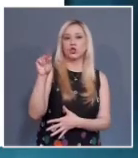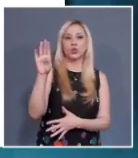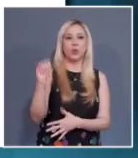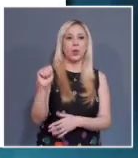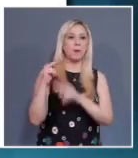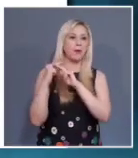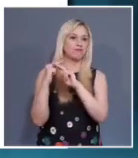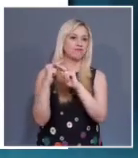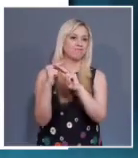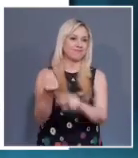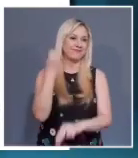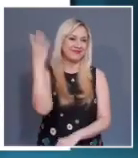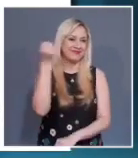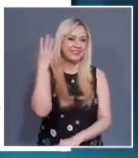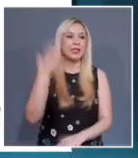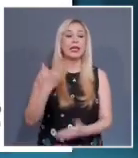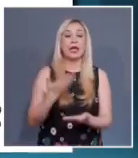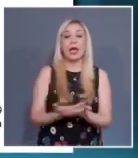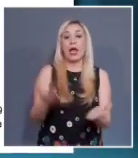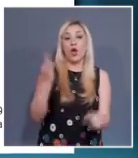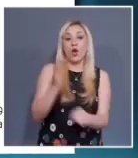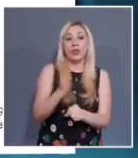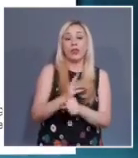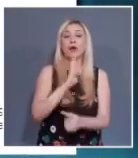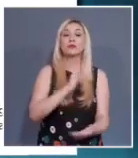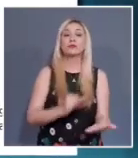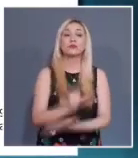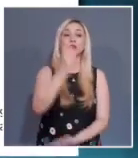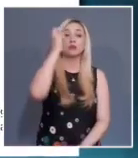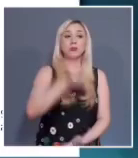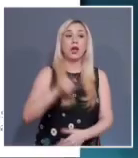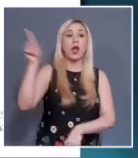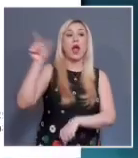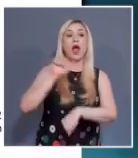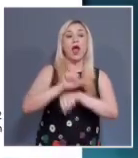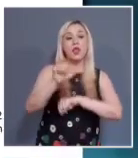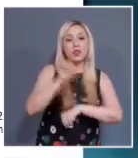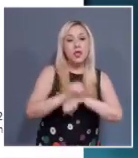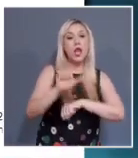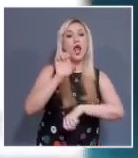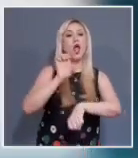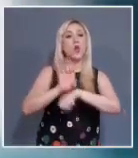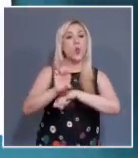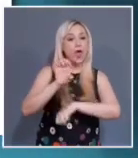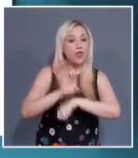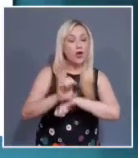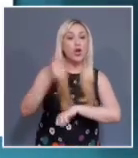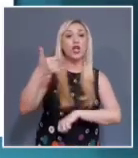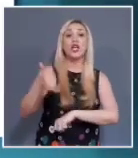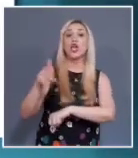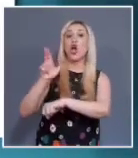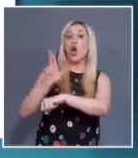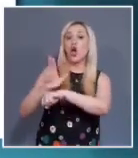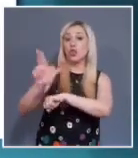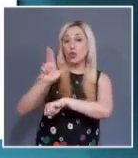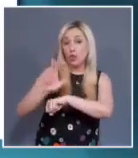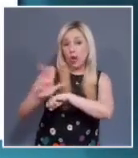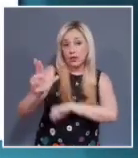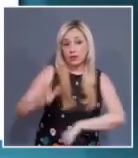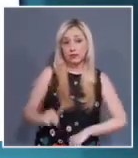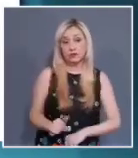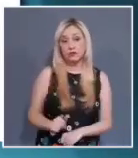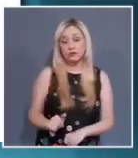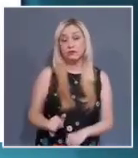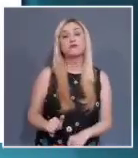deliberará sentencias que involucran a los estados de Argentina, Ecuador y Honduras. Asimismo, se indicó que realizará audiencias